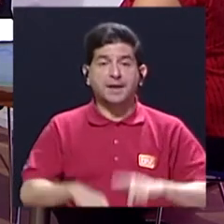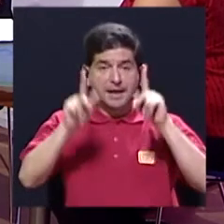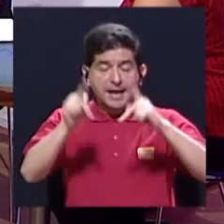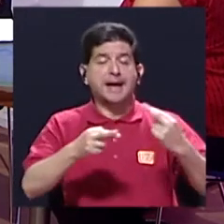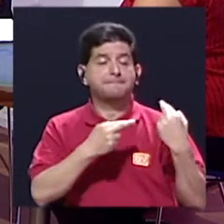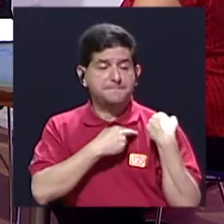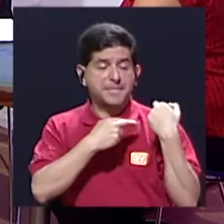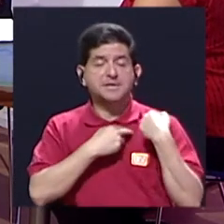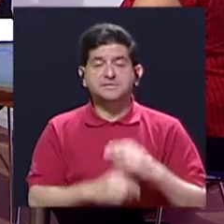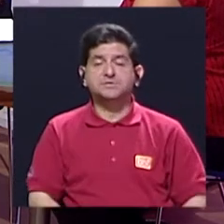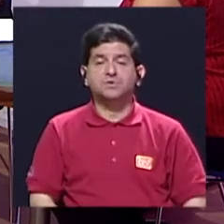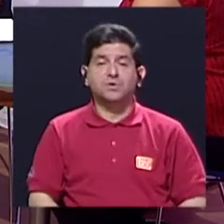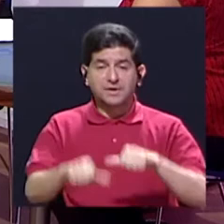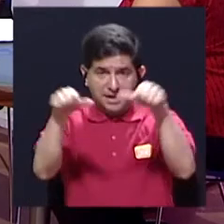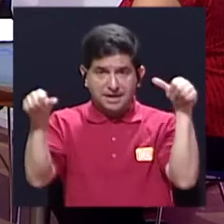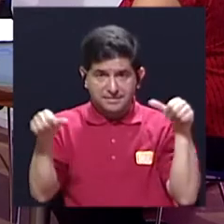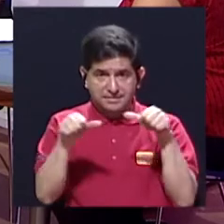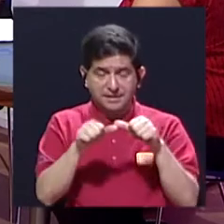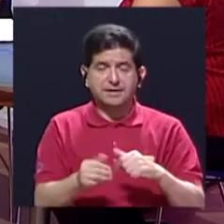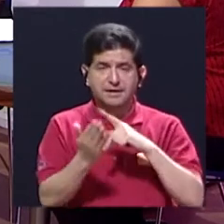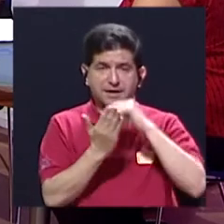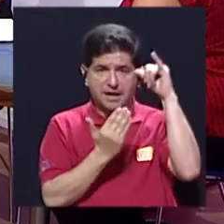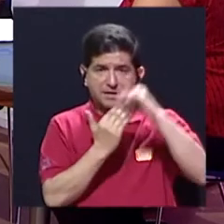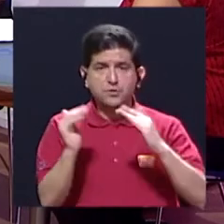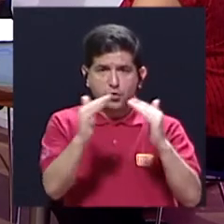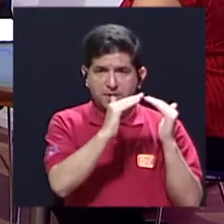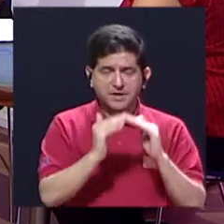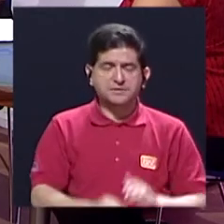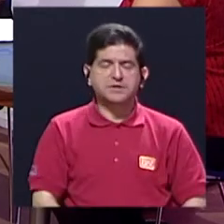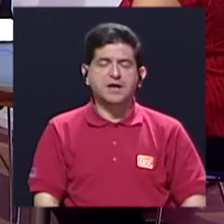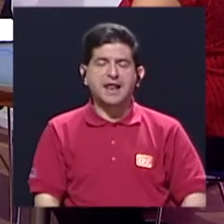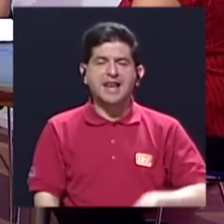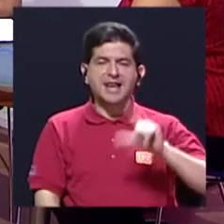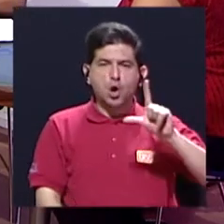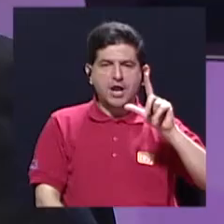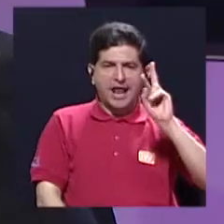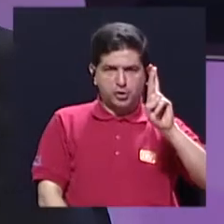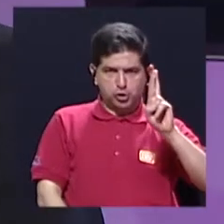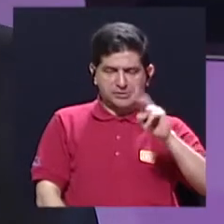persona encargada de urbanismo, don Leonel Rosales,